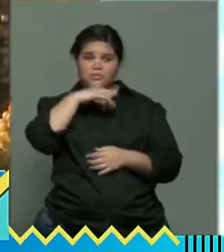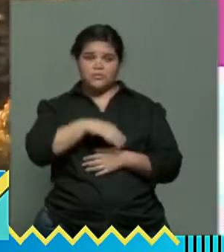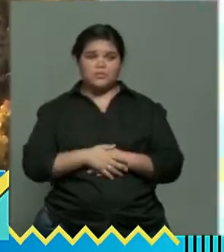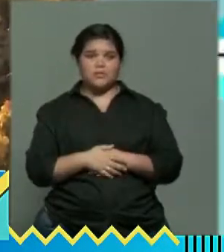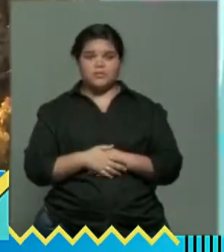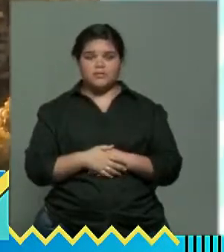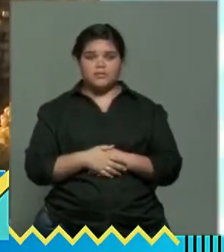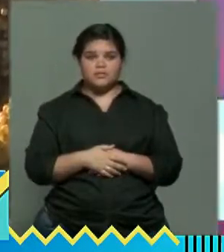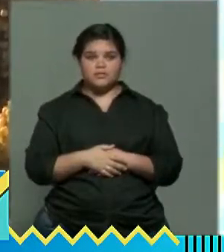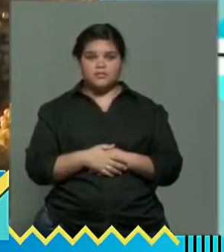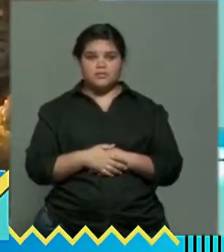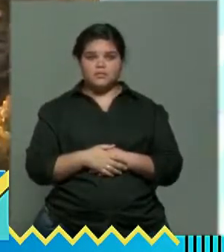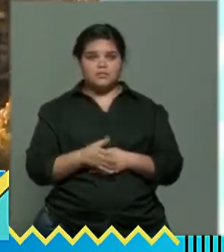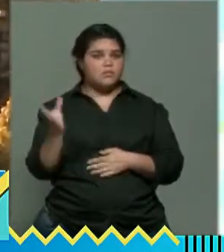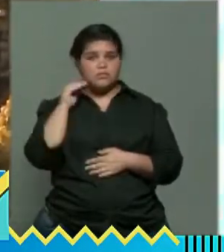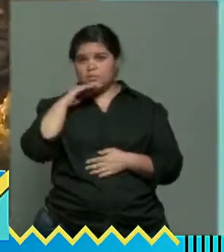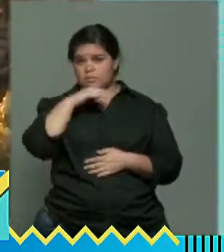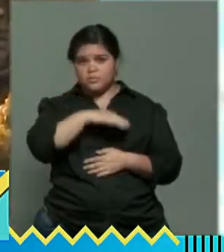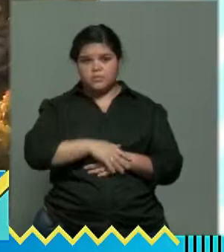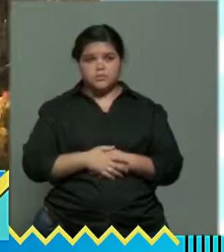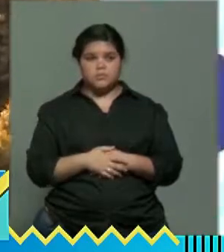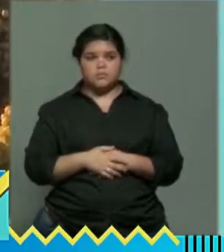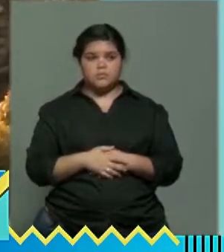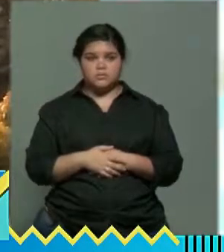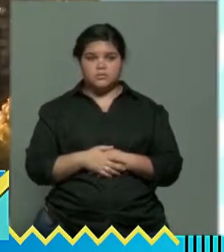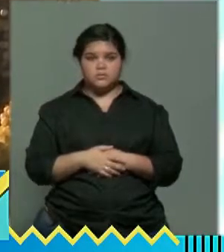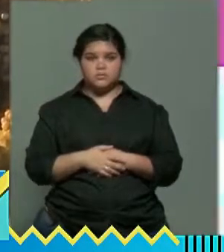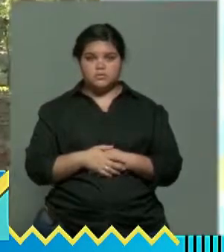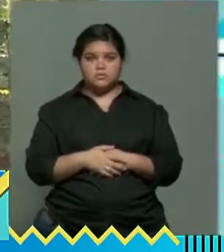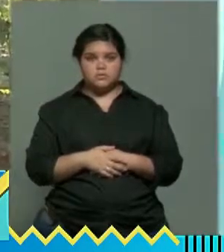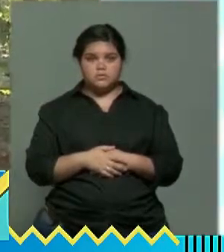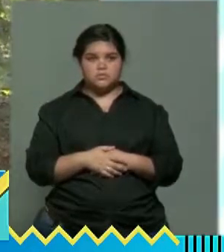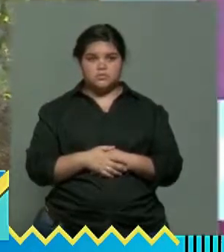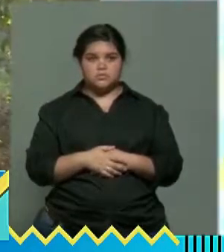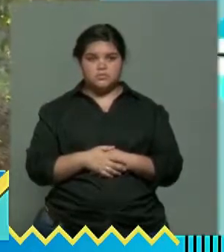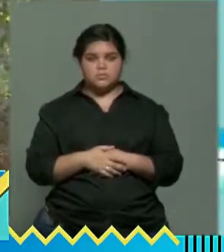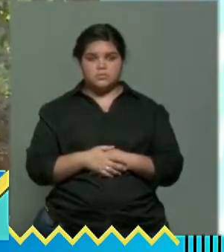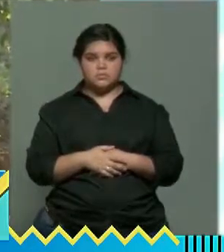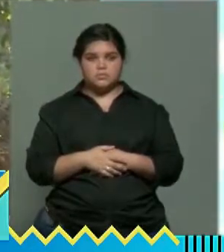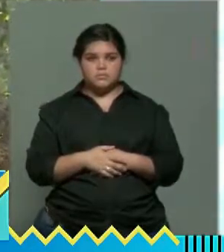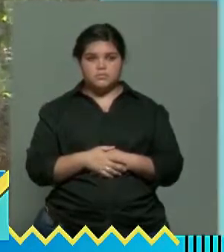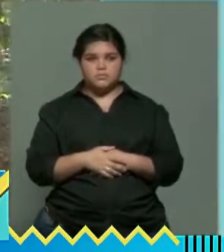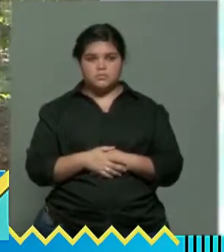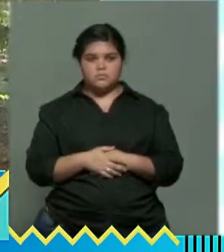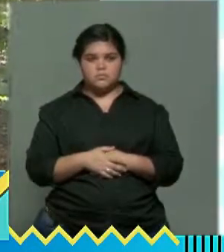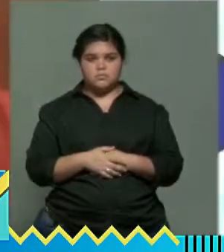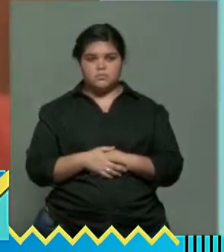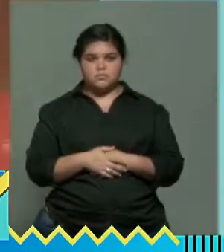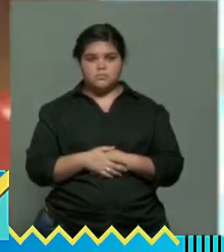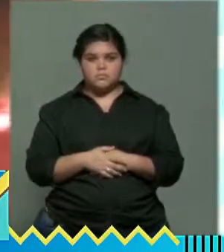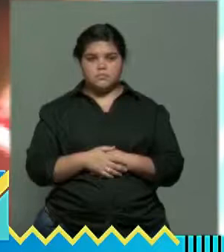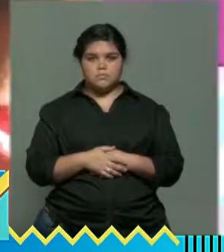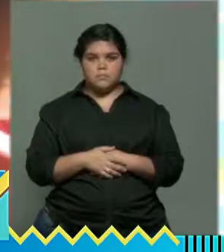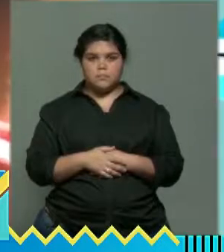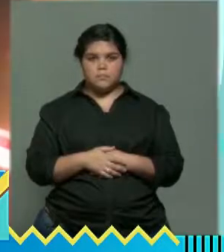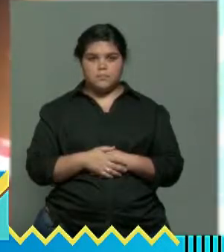luego son marketing, son las inversiones en marketing, las prometen como inversiones a los países. Entonces no me quiero poner demasiado combativo con ellas,